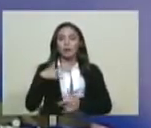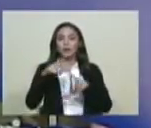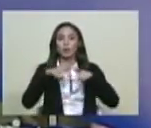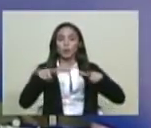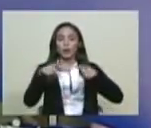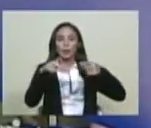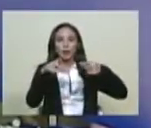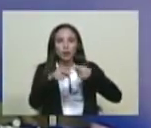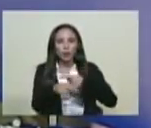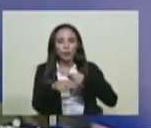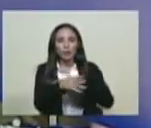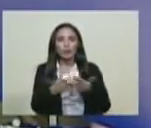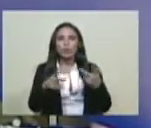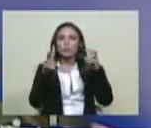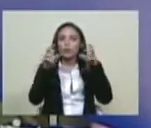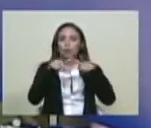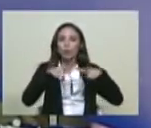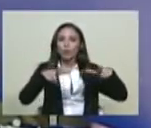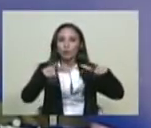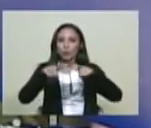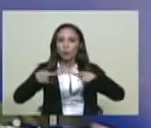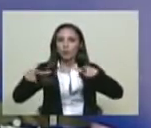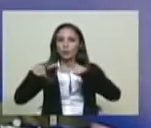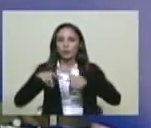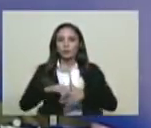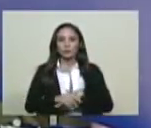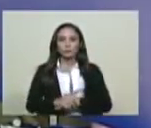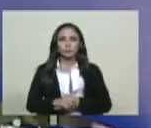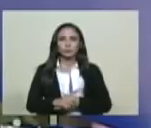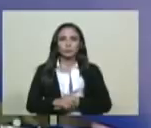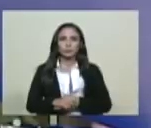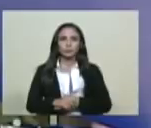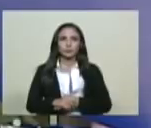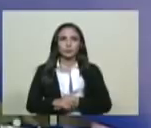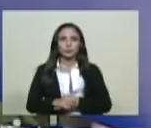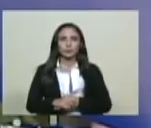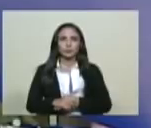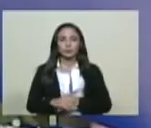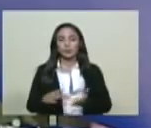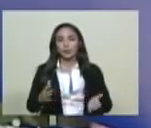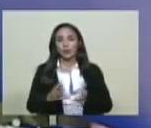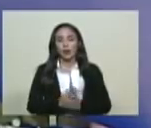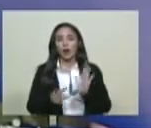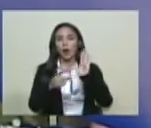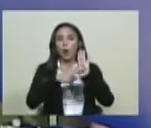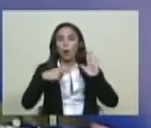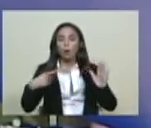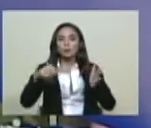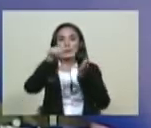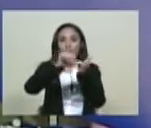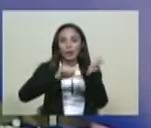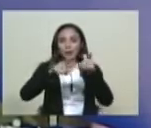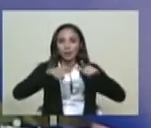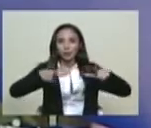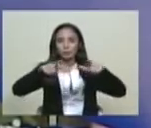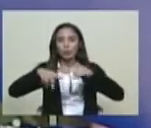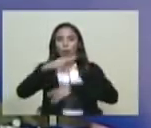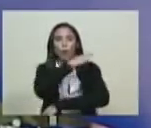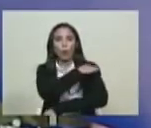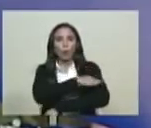las obras de rehabilitación general de 11 quirófanos del Hospital